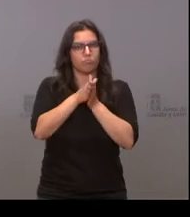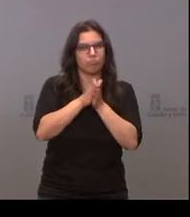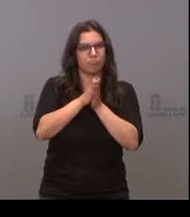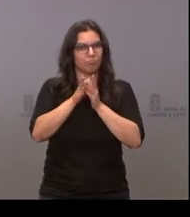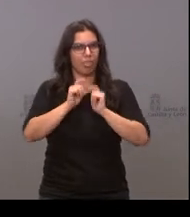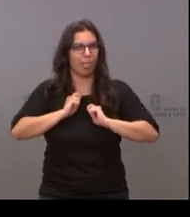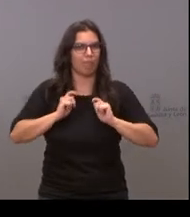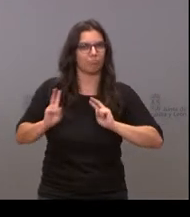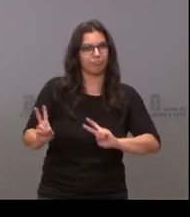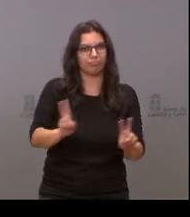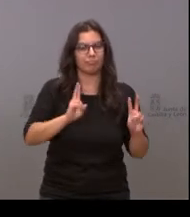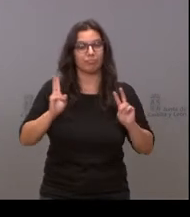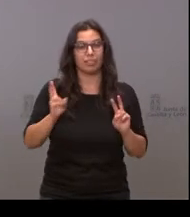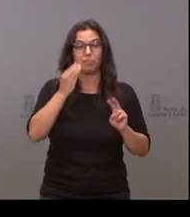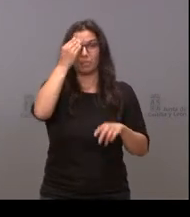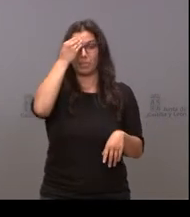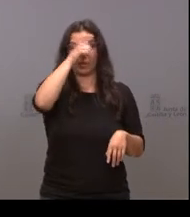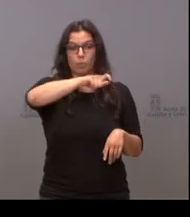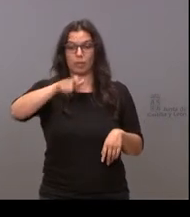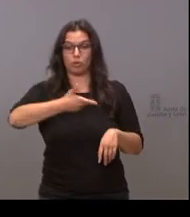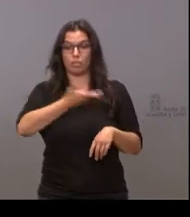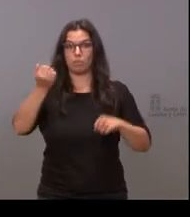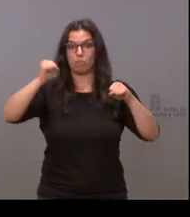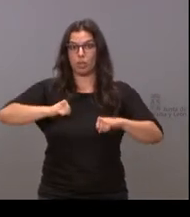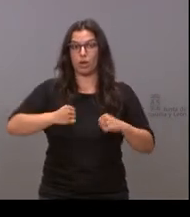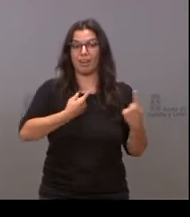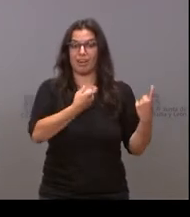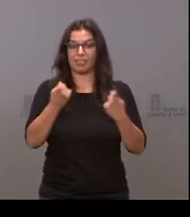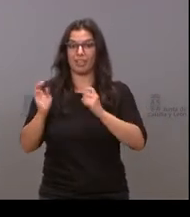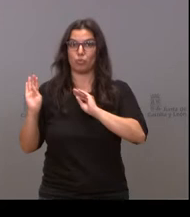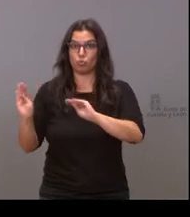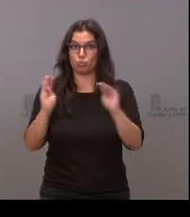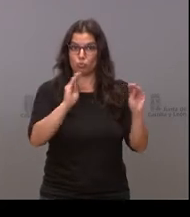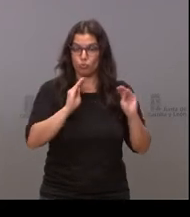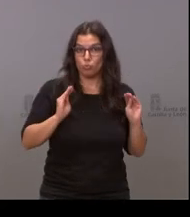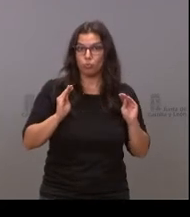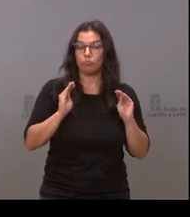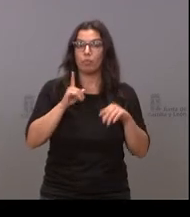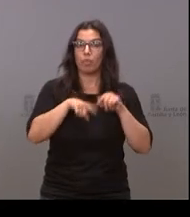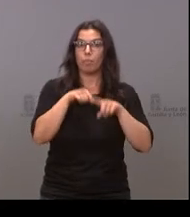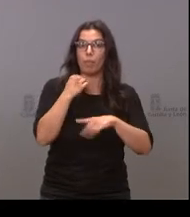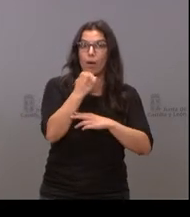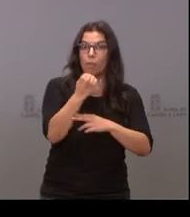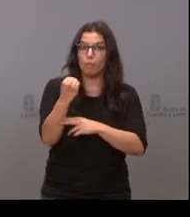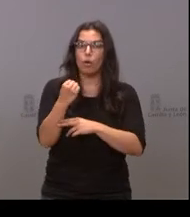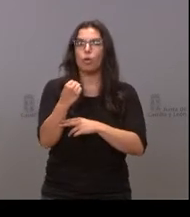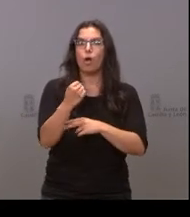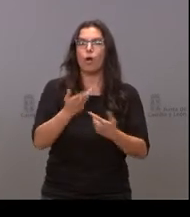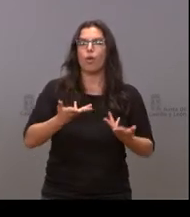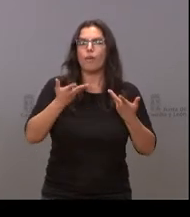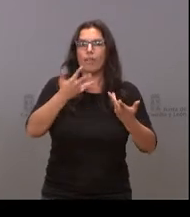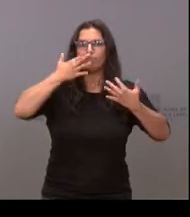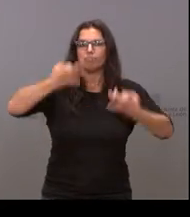que teniendo en cuenta las necesidades de nuestros mayores de nuestros mayores con necesidad de apoyo pretende garantizar los servicios